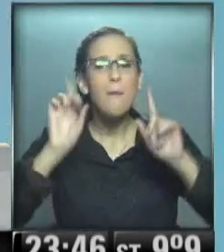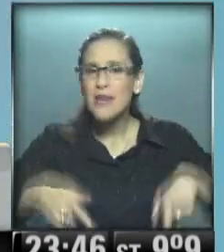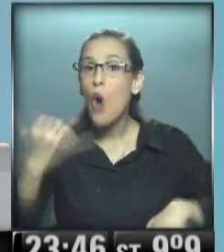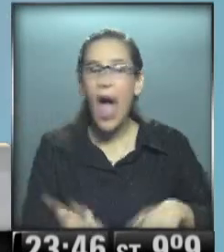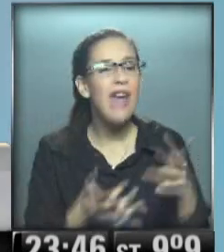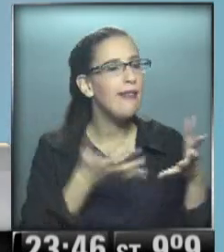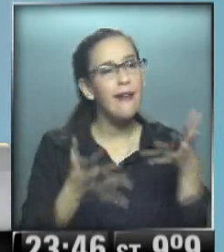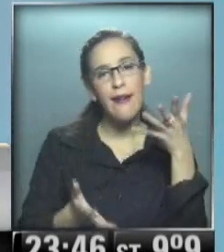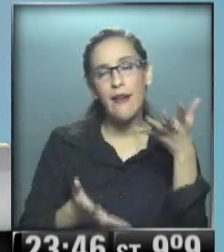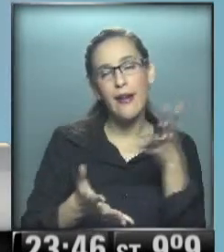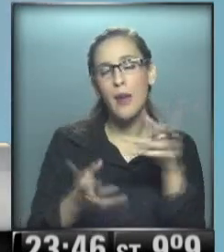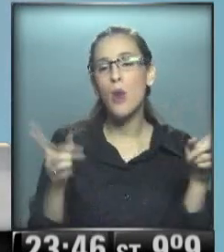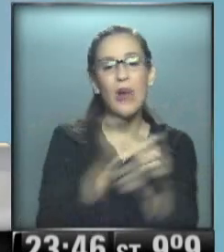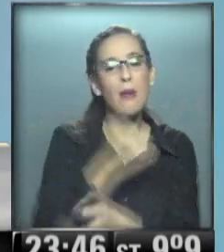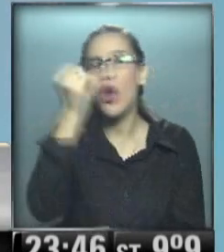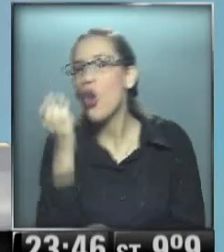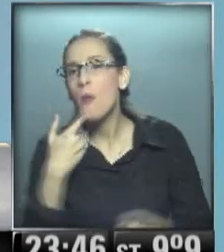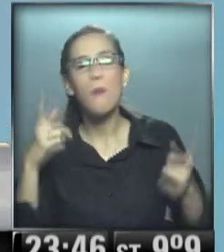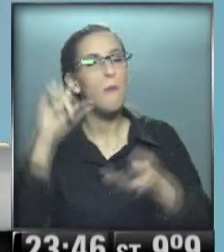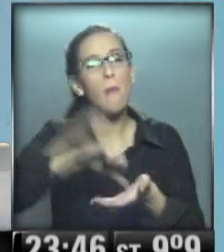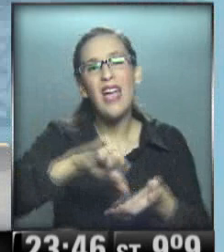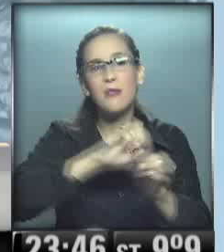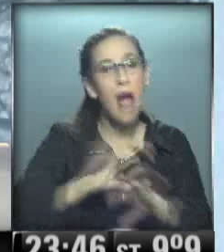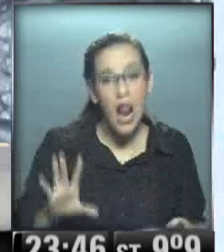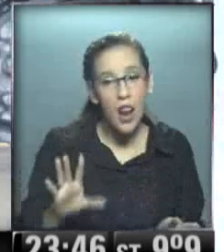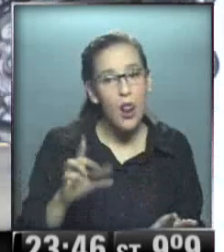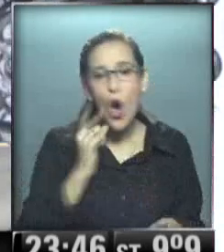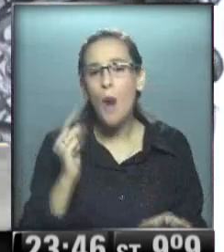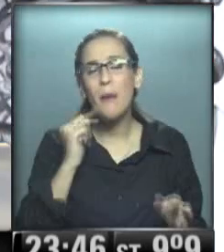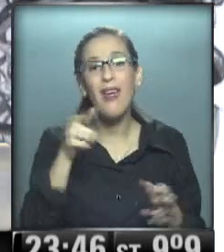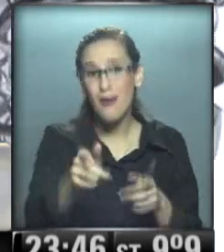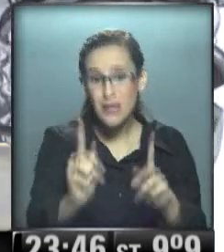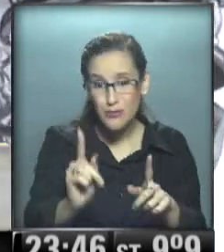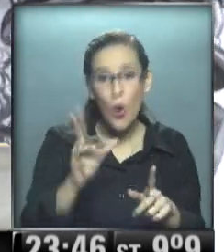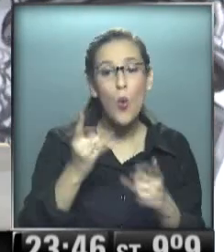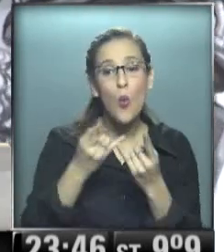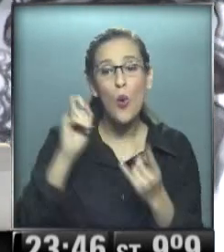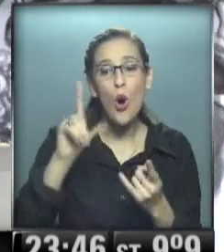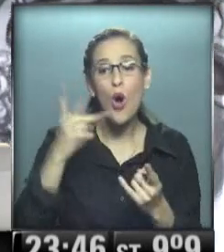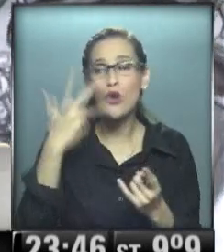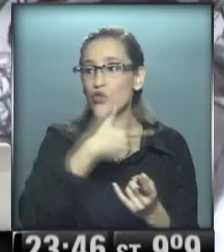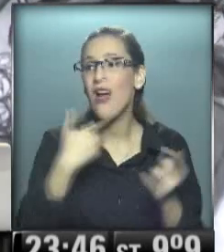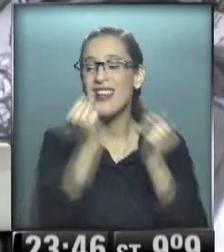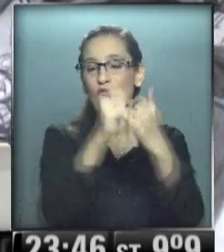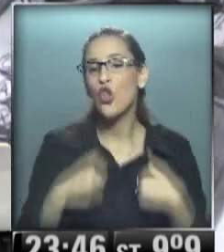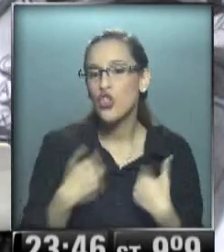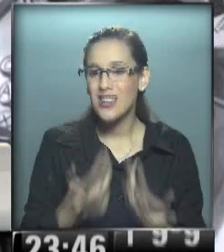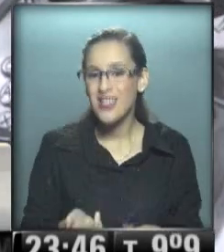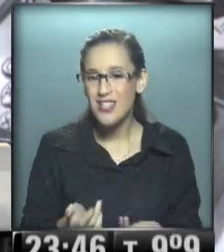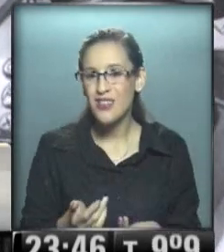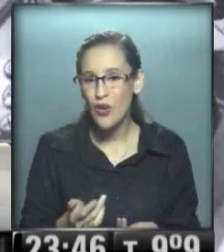un intelectual perseguido, de un tipo que estaba clandestino viviendo en San Vicente, con su familia